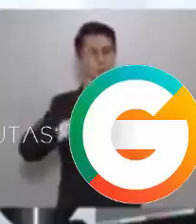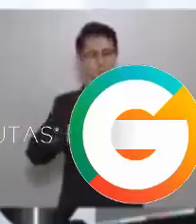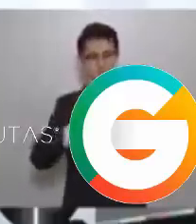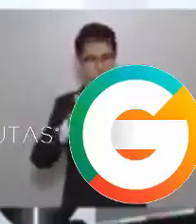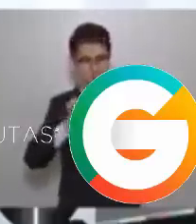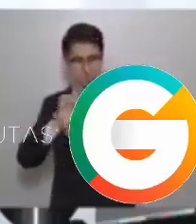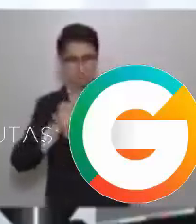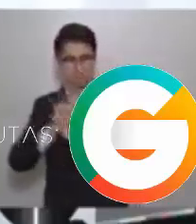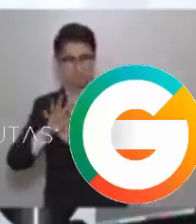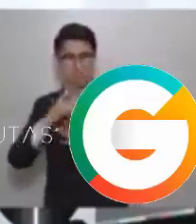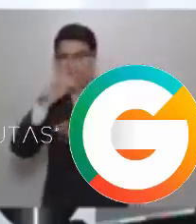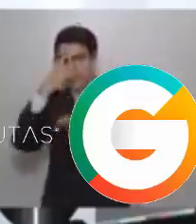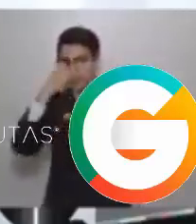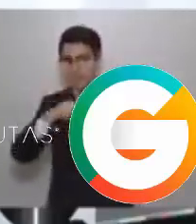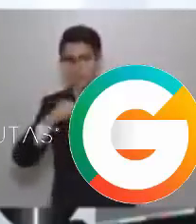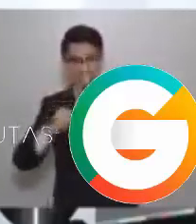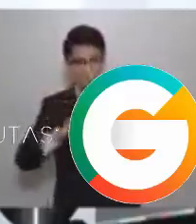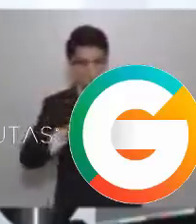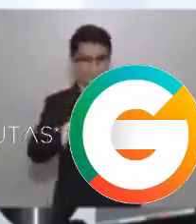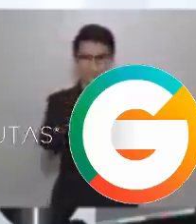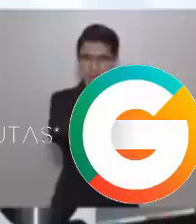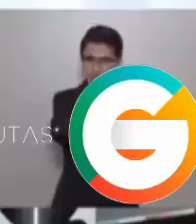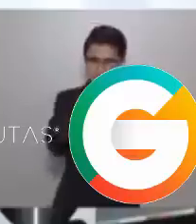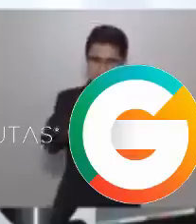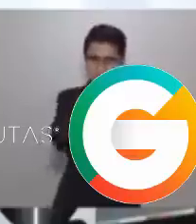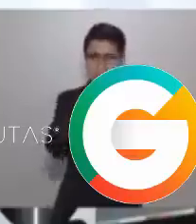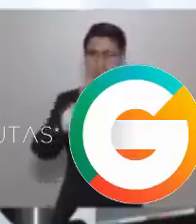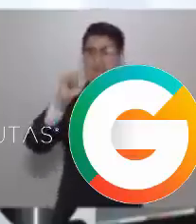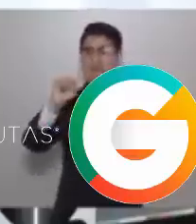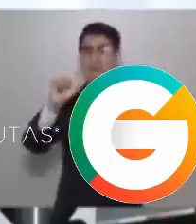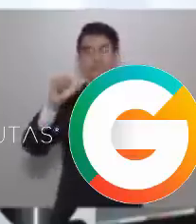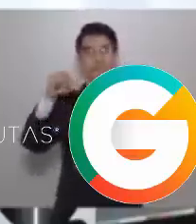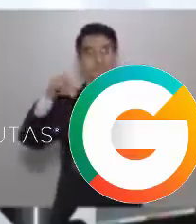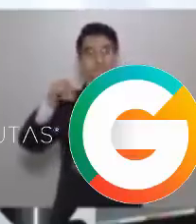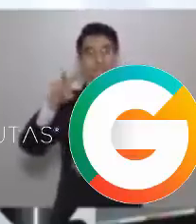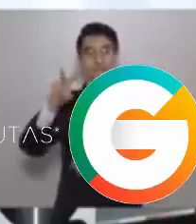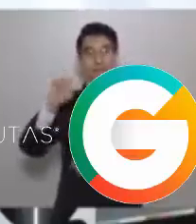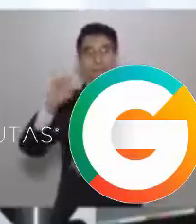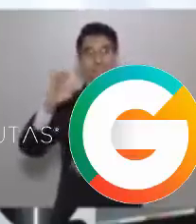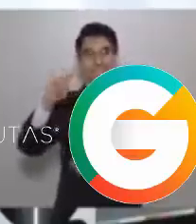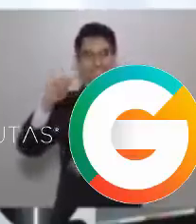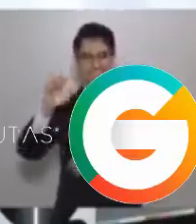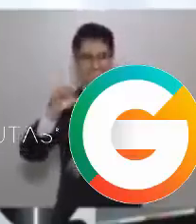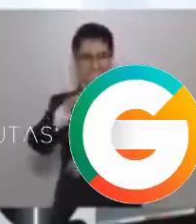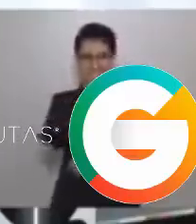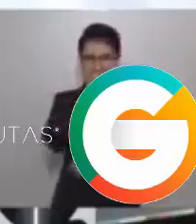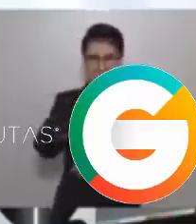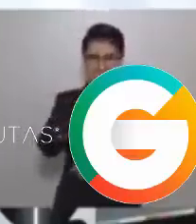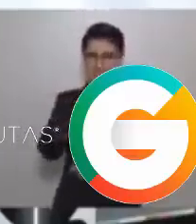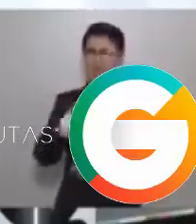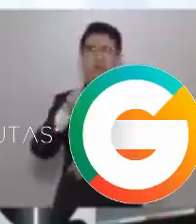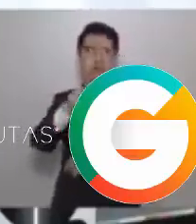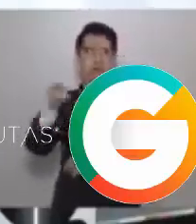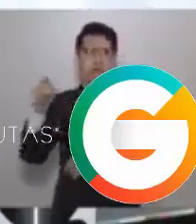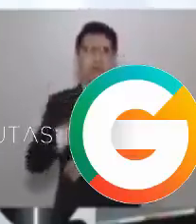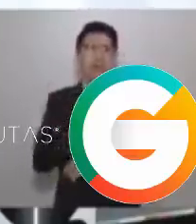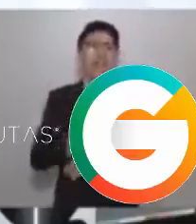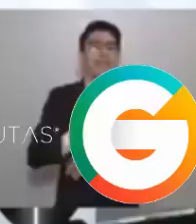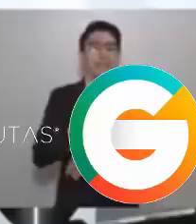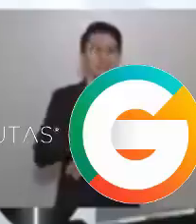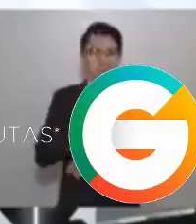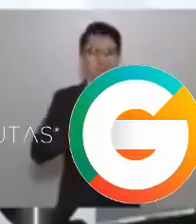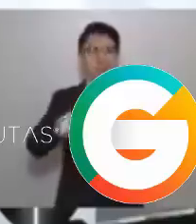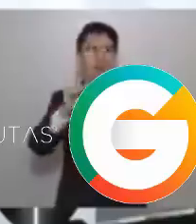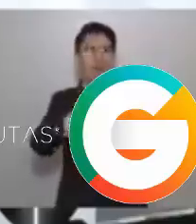personas forman parte de grupos de aficionados a la exploración de terrenos en